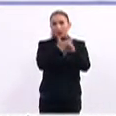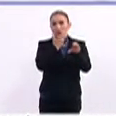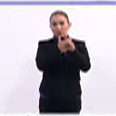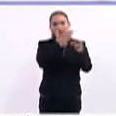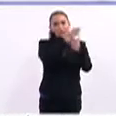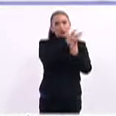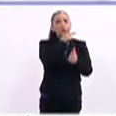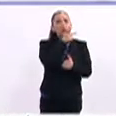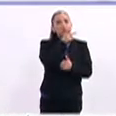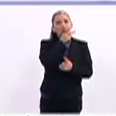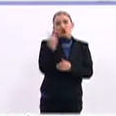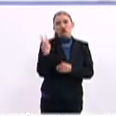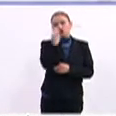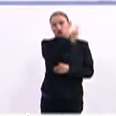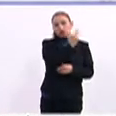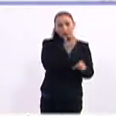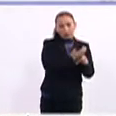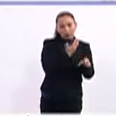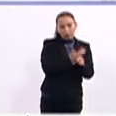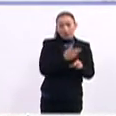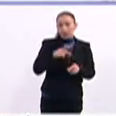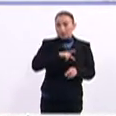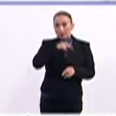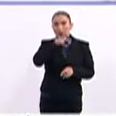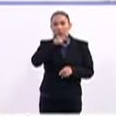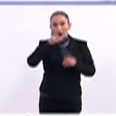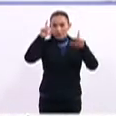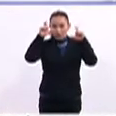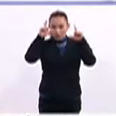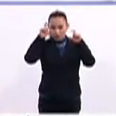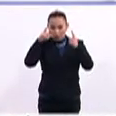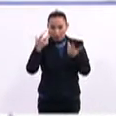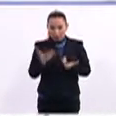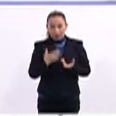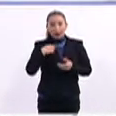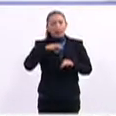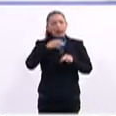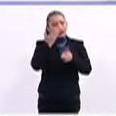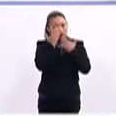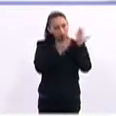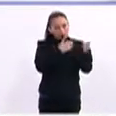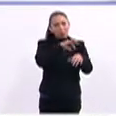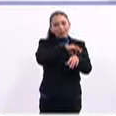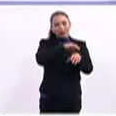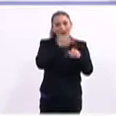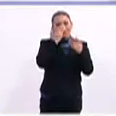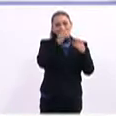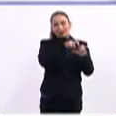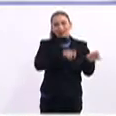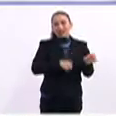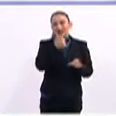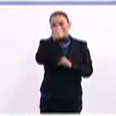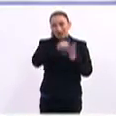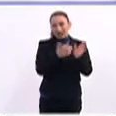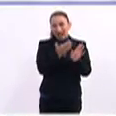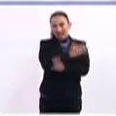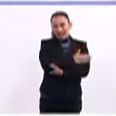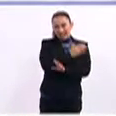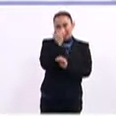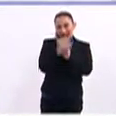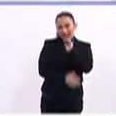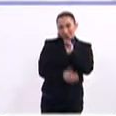mi madre y mi padre. Mi padre era fotógrafo, estudió medicina y lo abandonó 6 meses antes